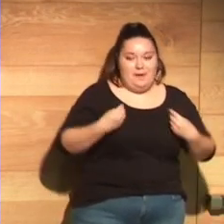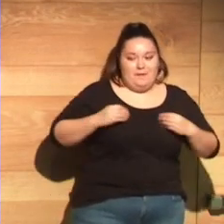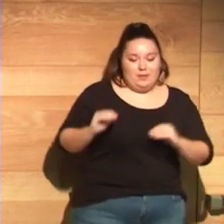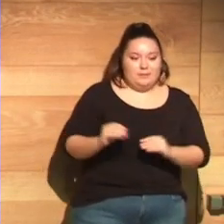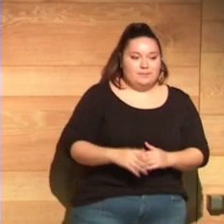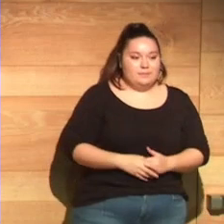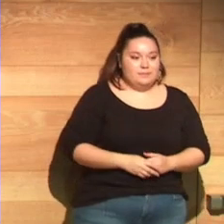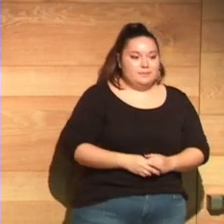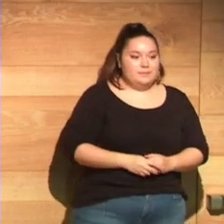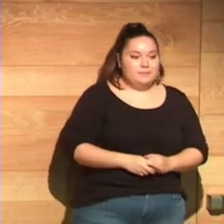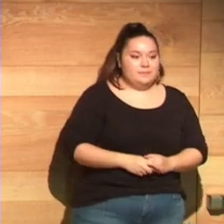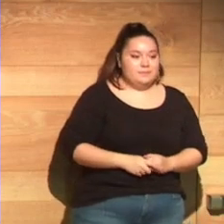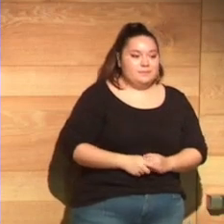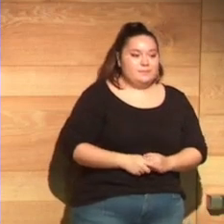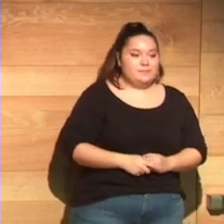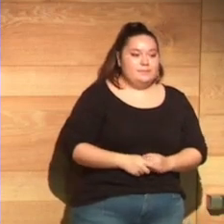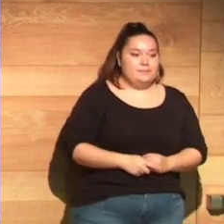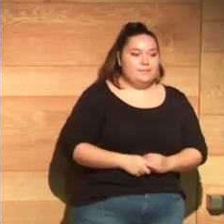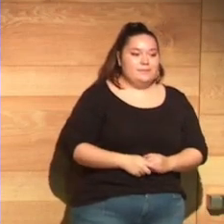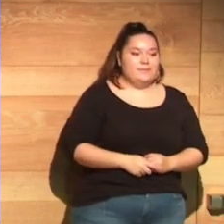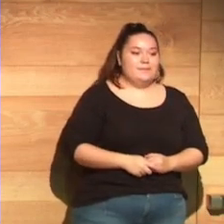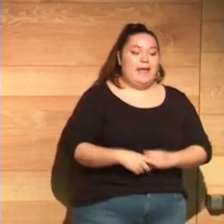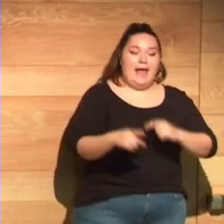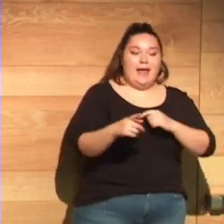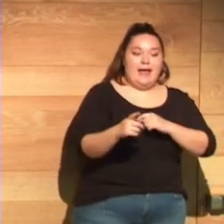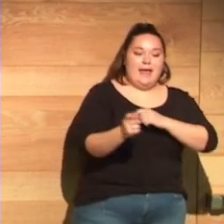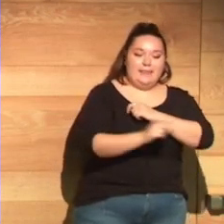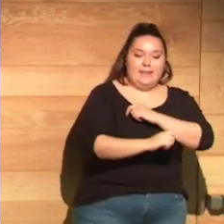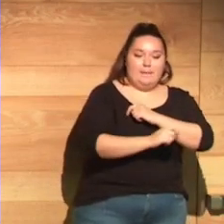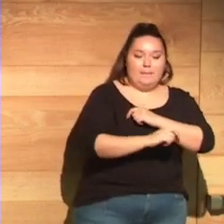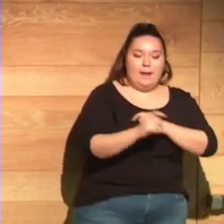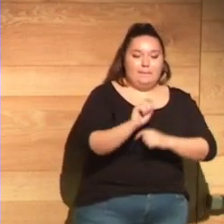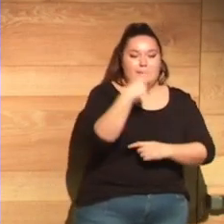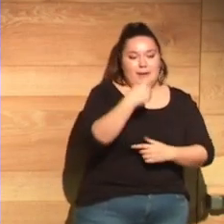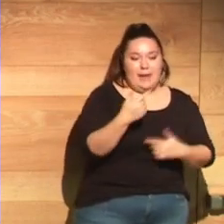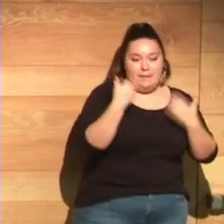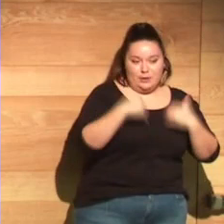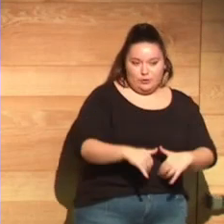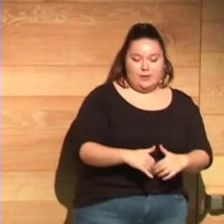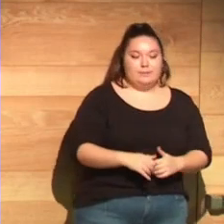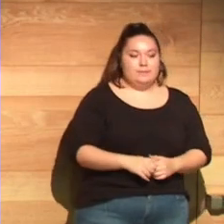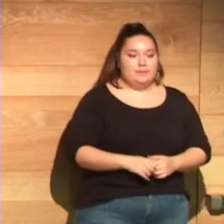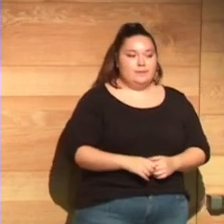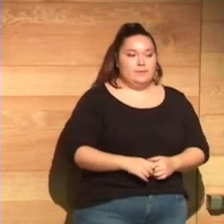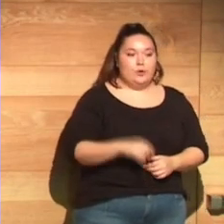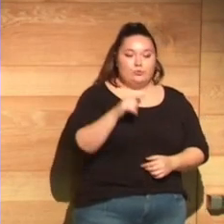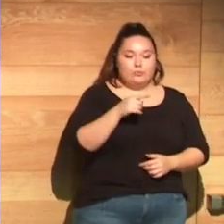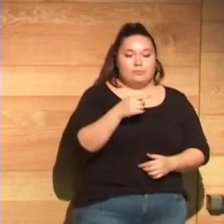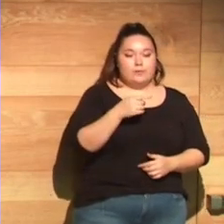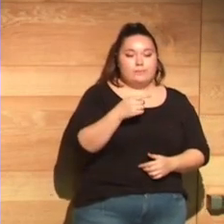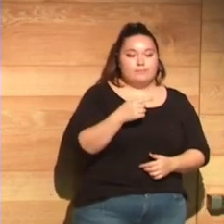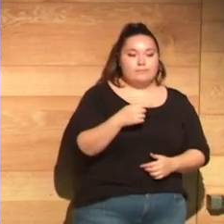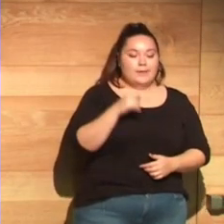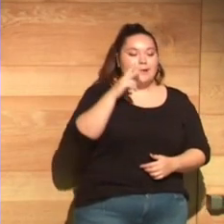desde luego lo más sano. Sí. Y sí que cuentas o hablas una cosa con esa trampa de la